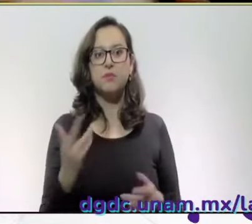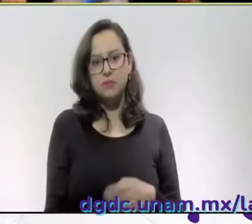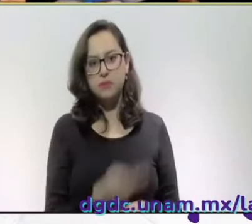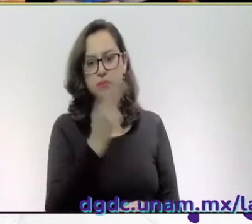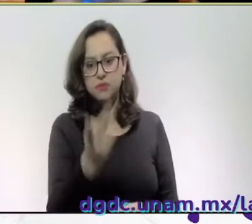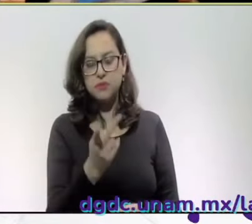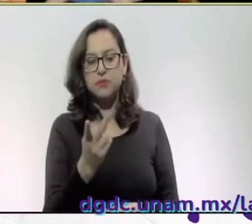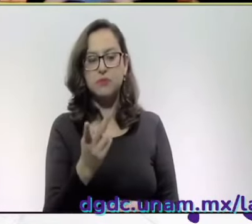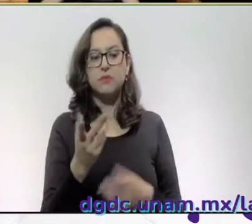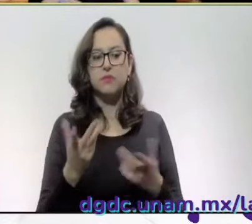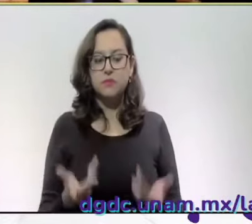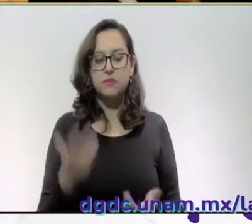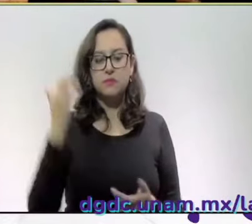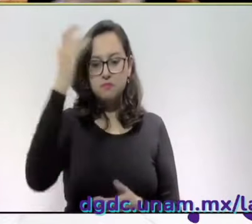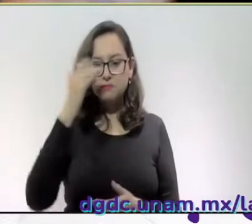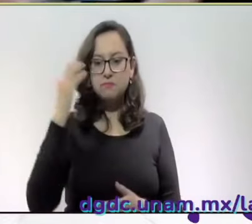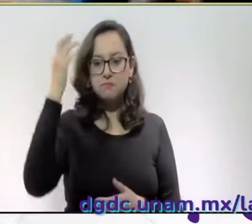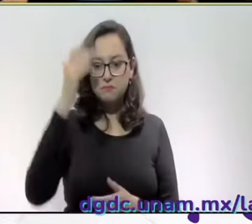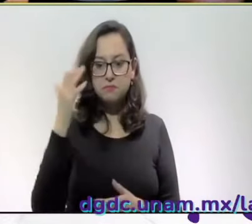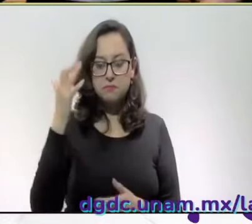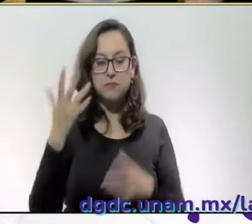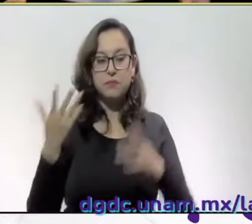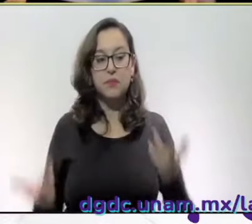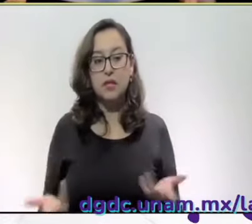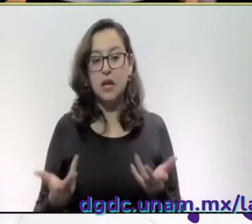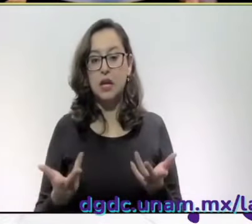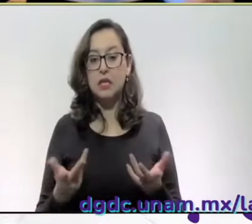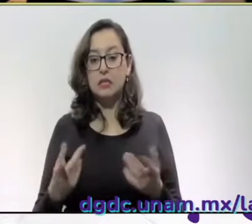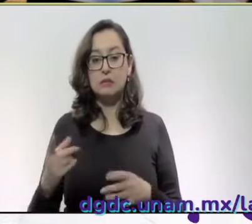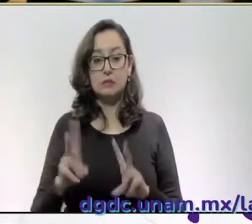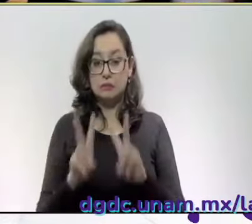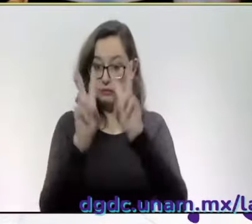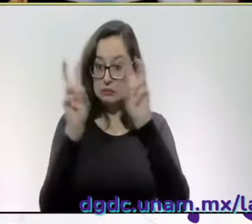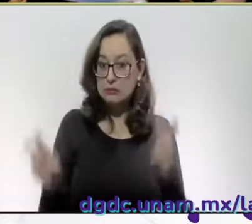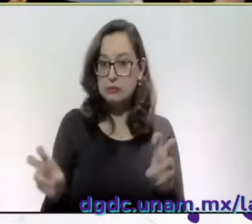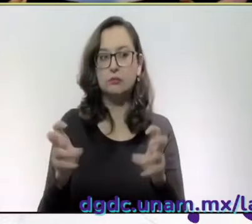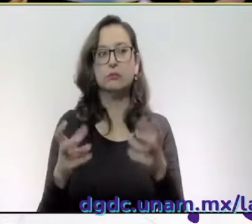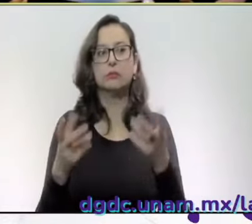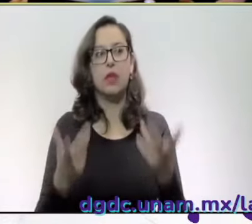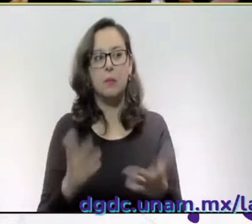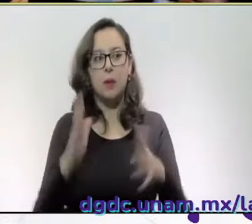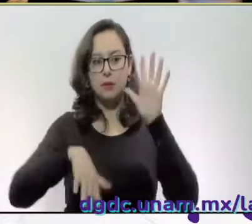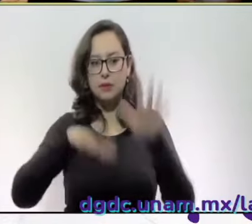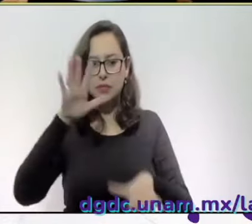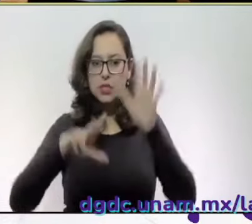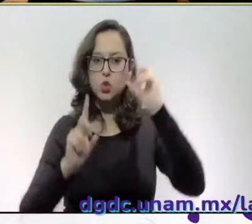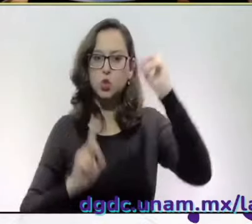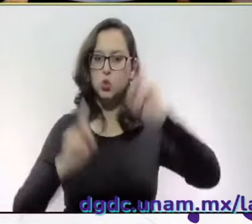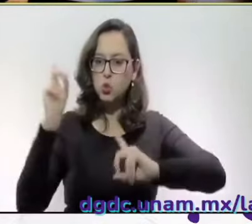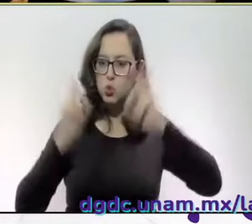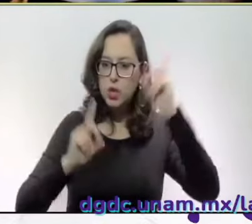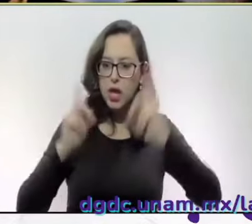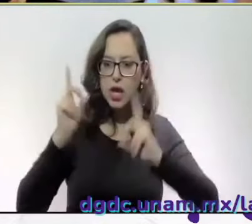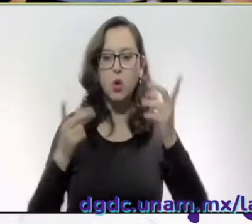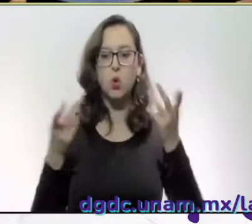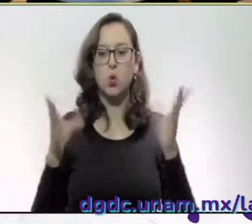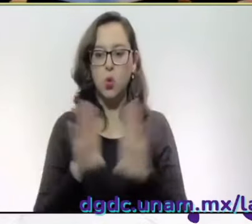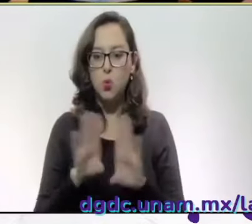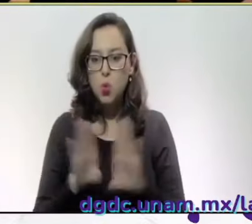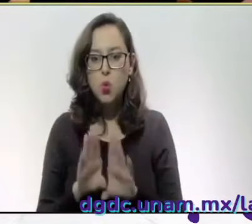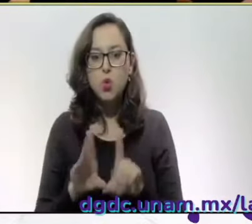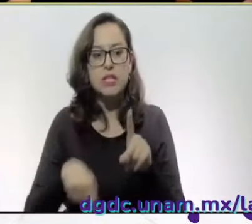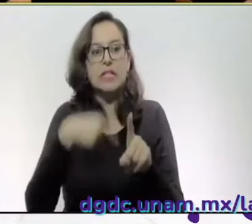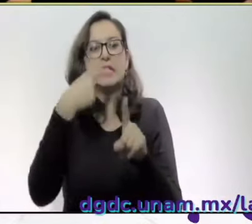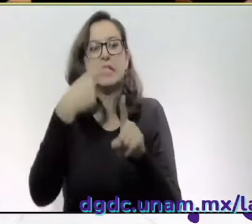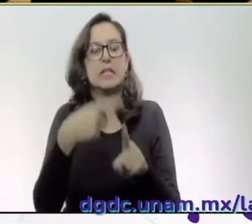invitarte a hacer esta reflexión. En muchas áreas del conocimiento existe un cuestionamiento sobre quiénes son o quiénes deberían ser